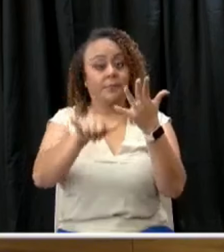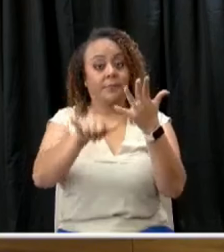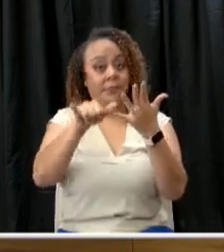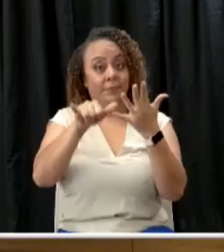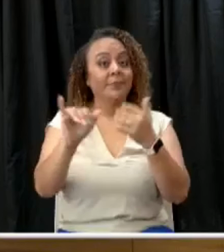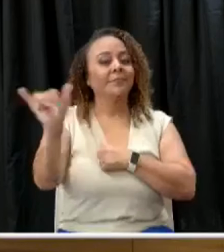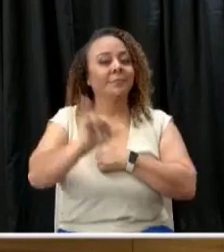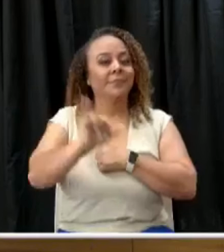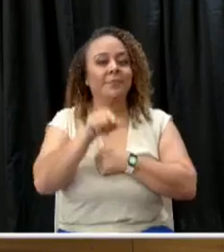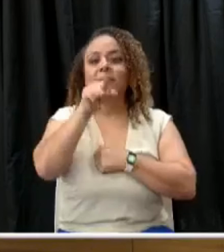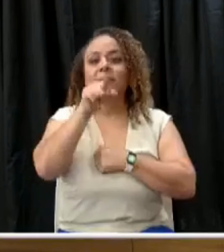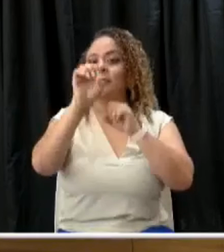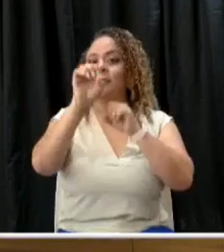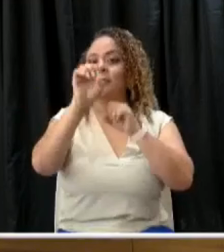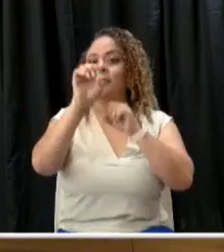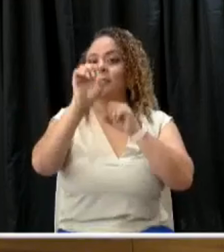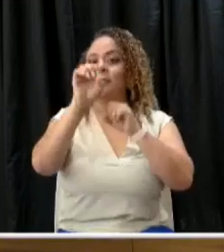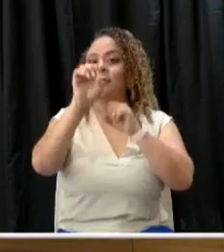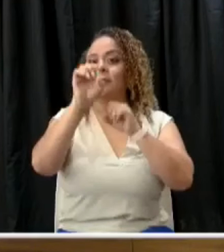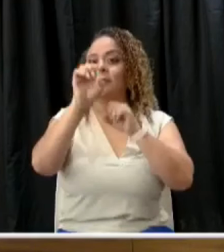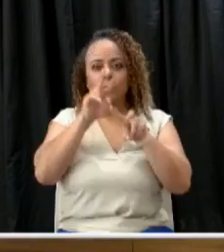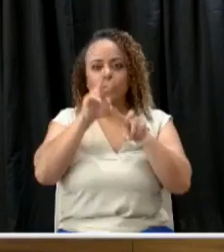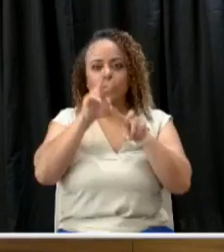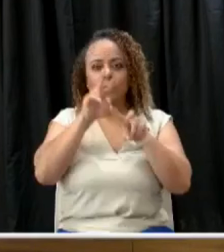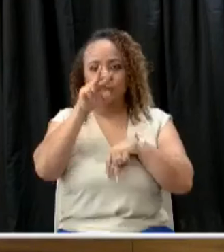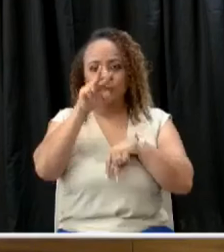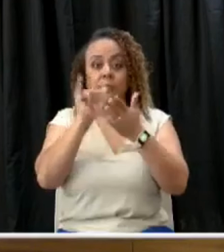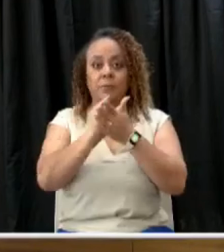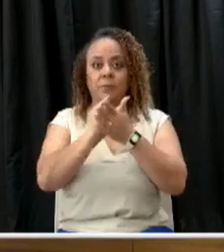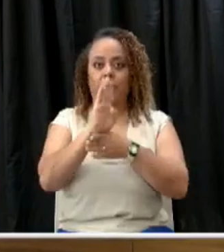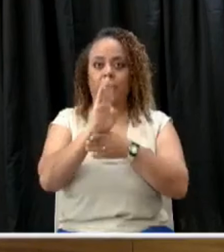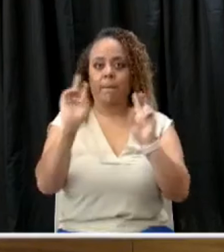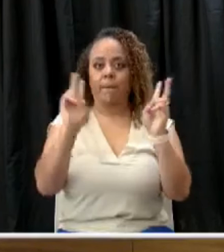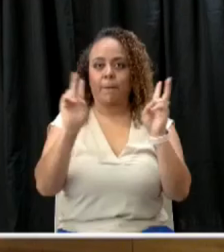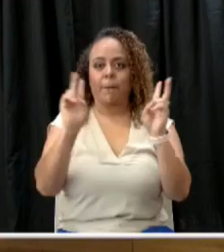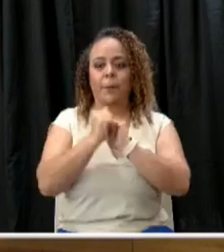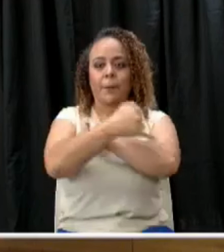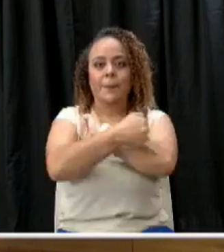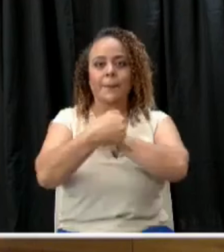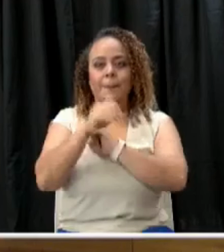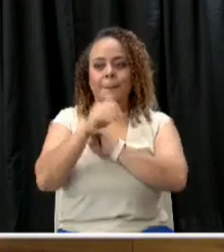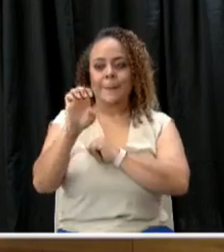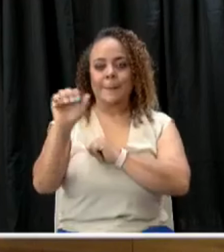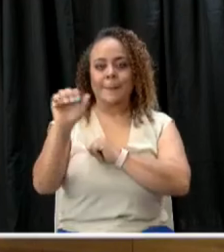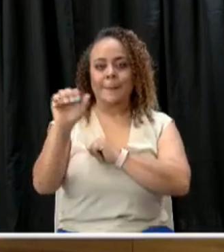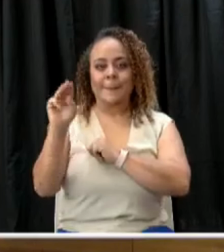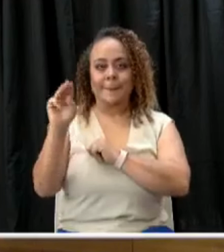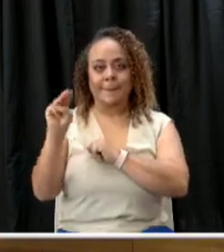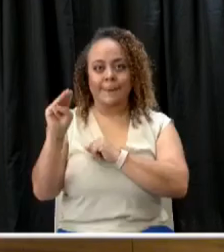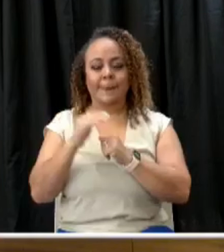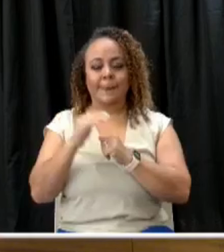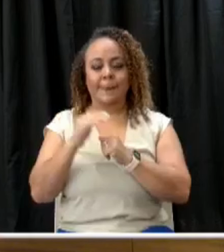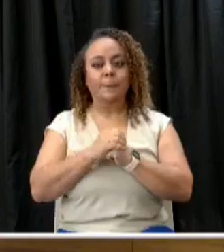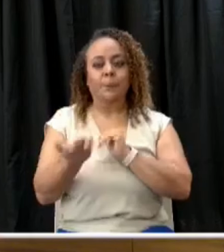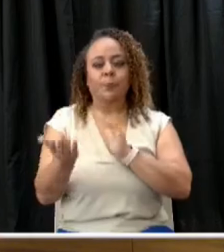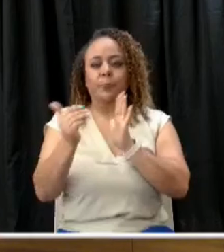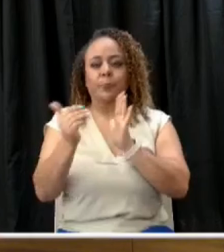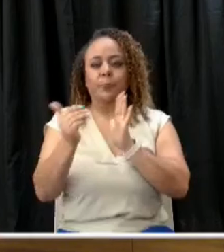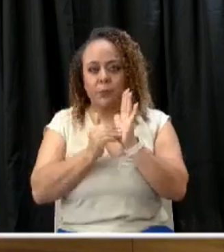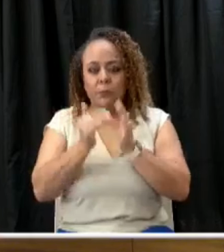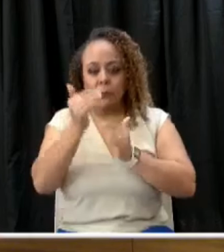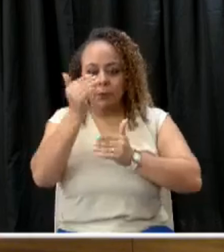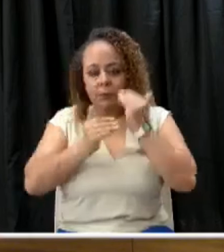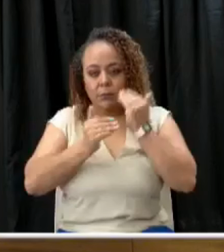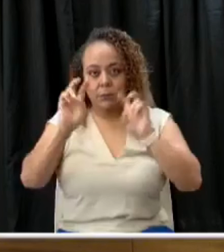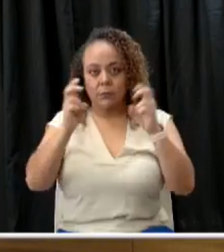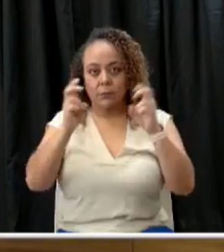donde usted podrá repasar esta transmisión en vivo con el ingeniero Esteban Arias Monge, retomar estos